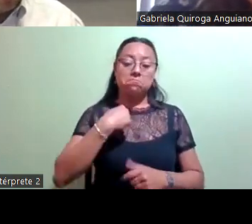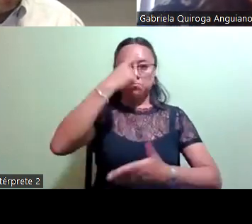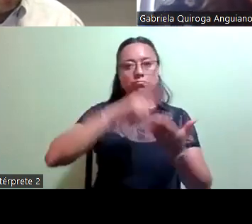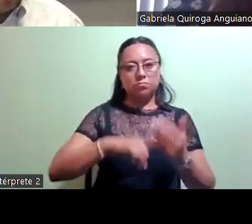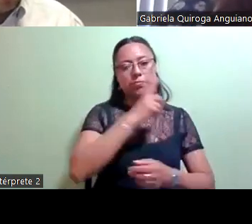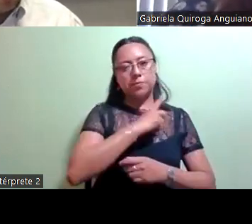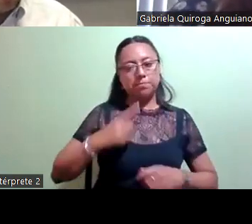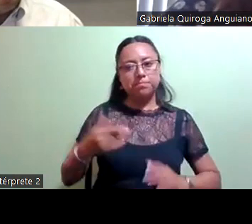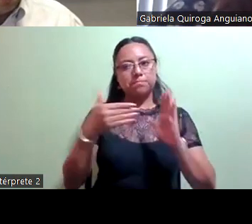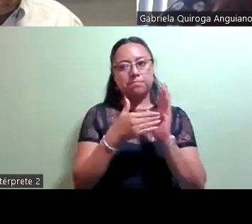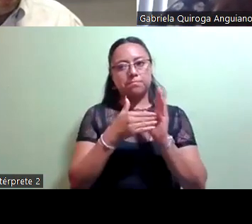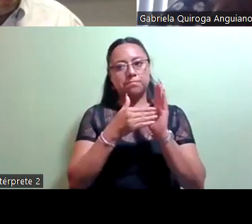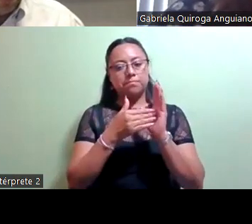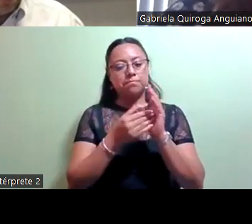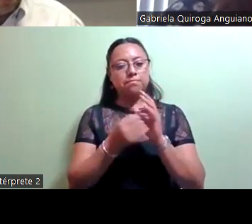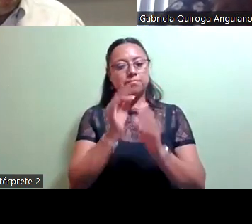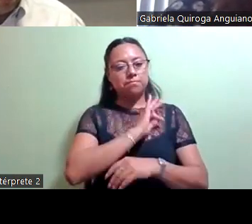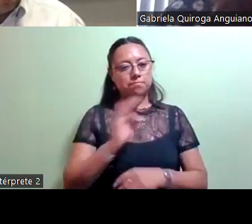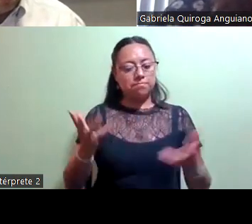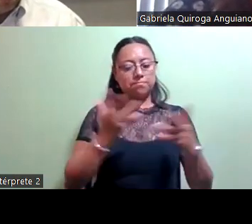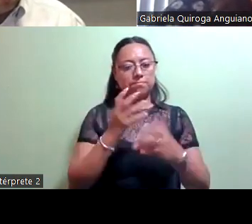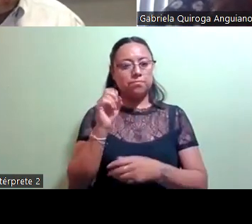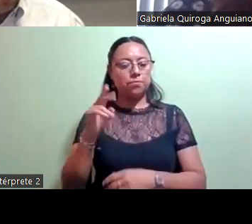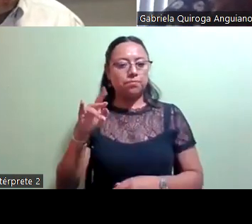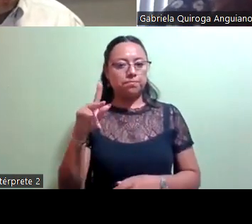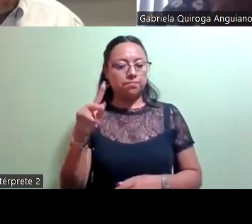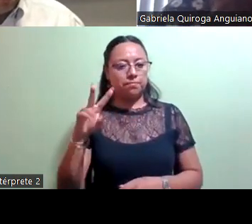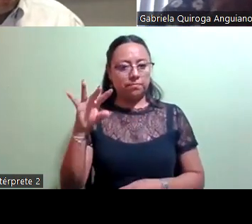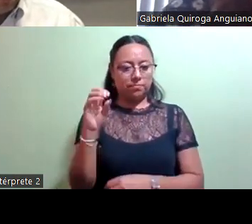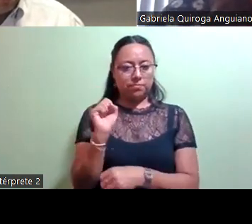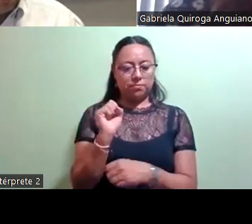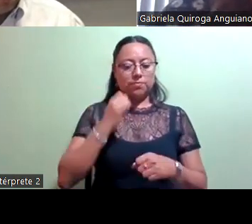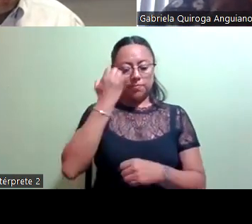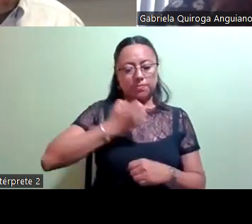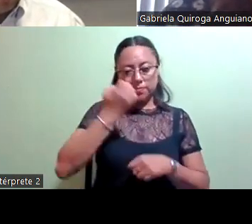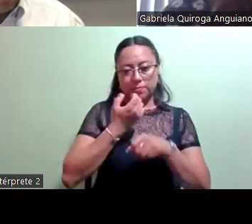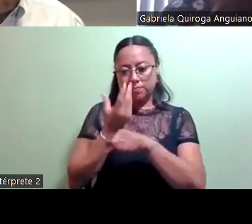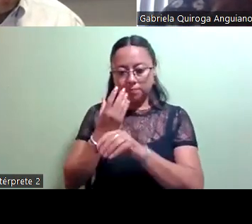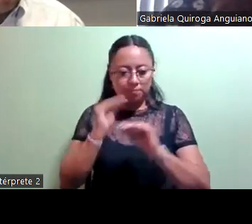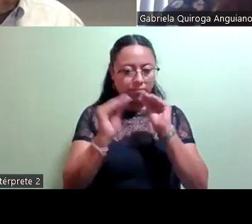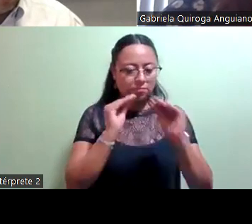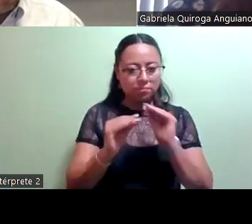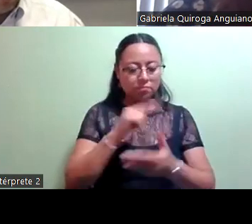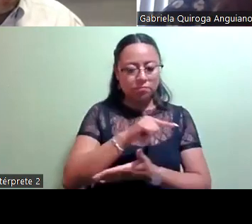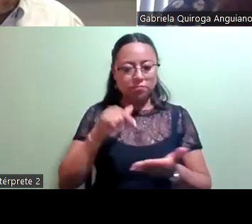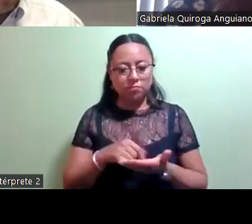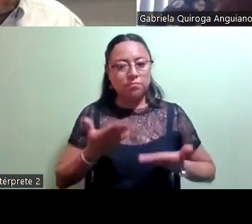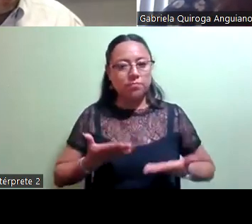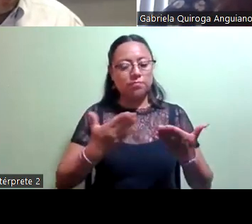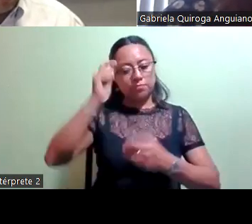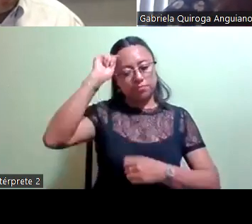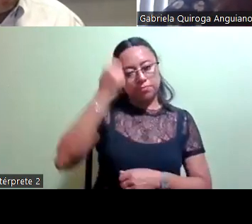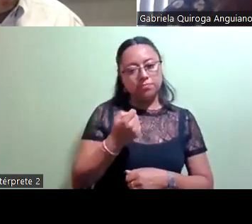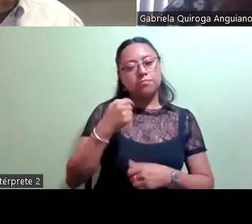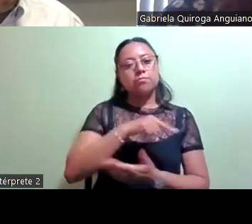debe establecer la posibilidad de realizar operativos en escuelas de adiestramiento o lugares que brinden servicio de pensión para animales al grado